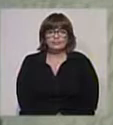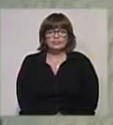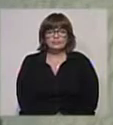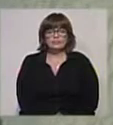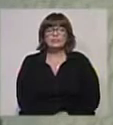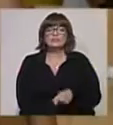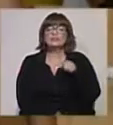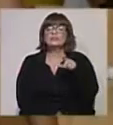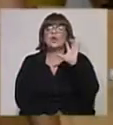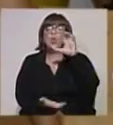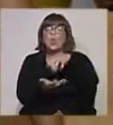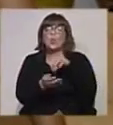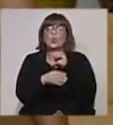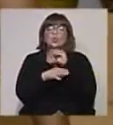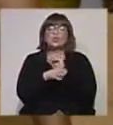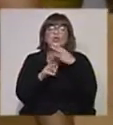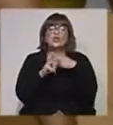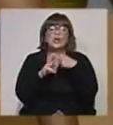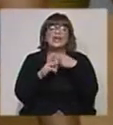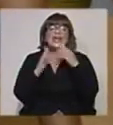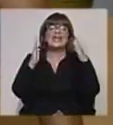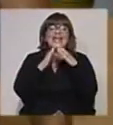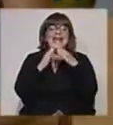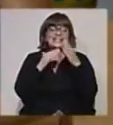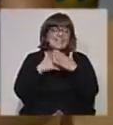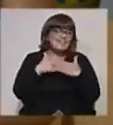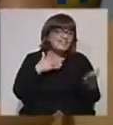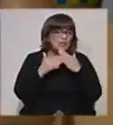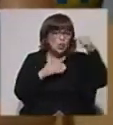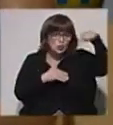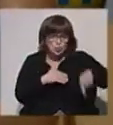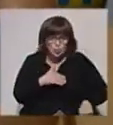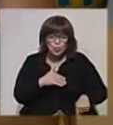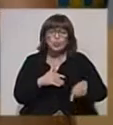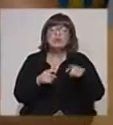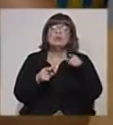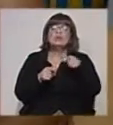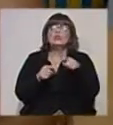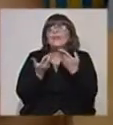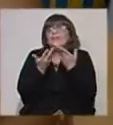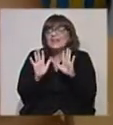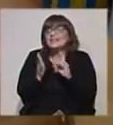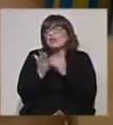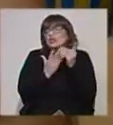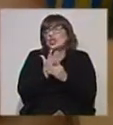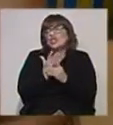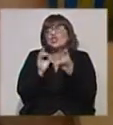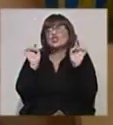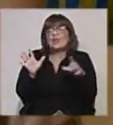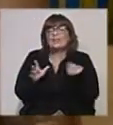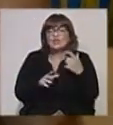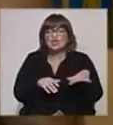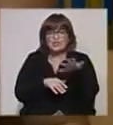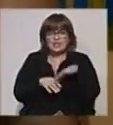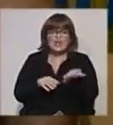Es un centro cultural, se llama la Casa del Vecino al Sur. Es un proyecto que empezó siendo primero social, por